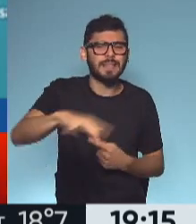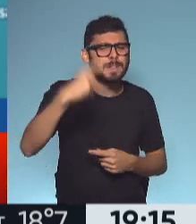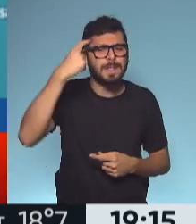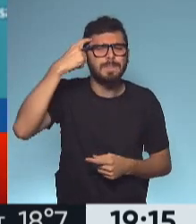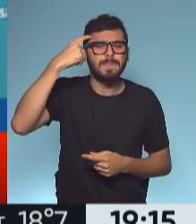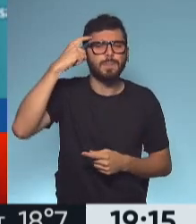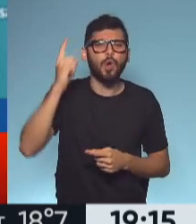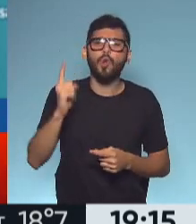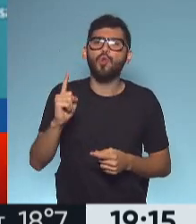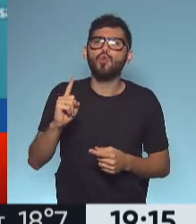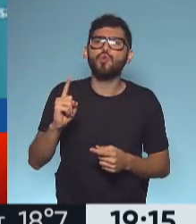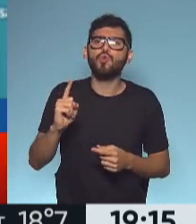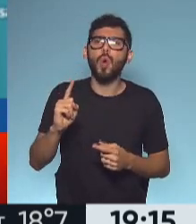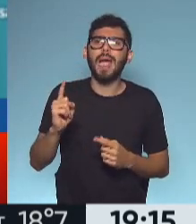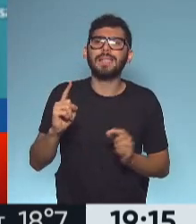suficiente